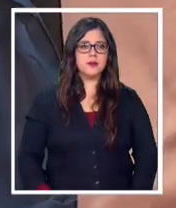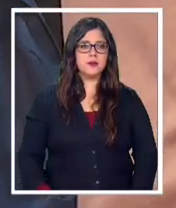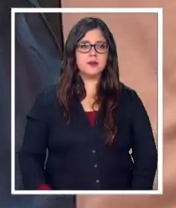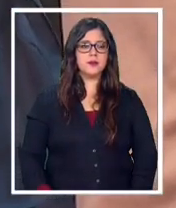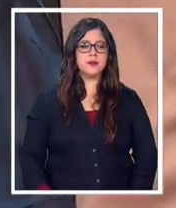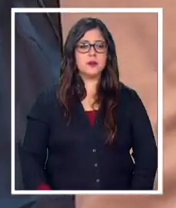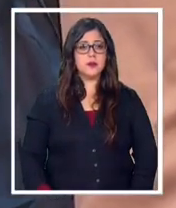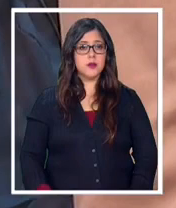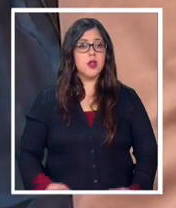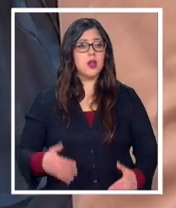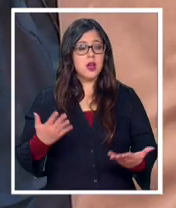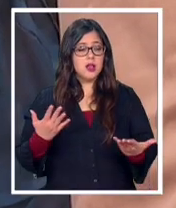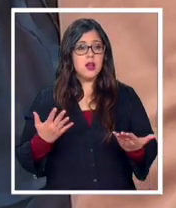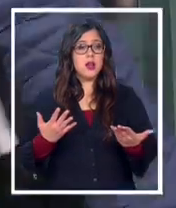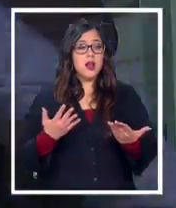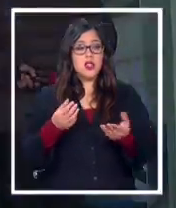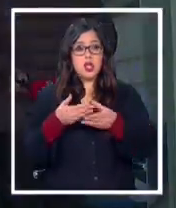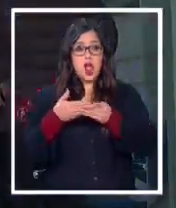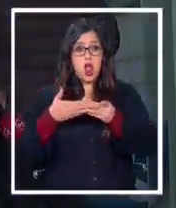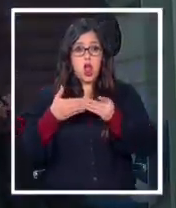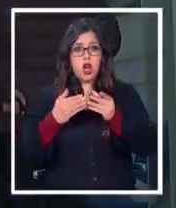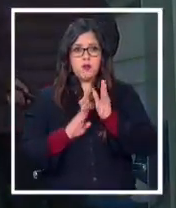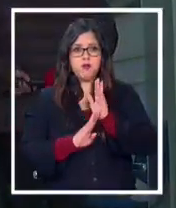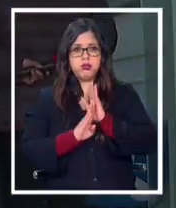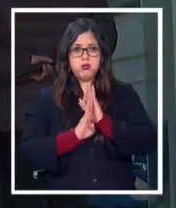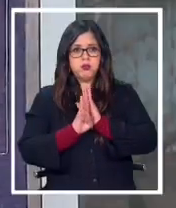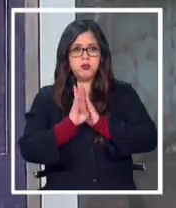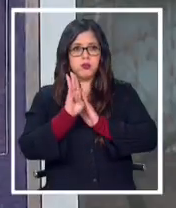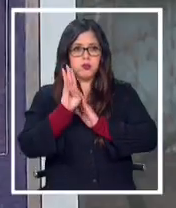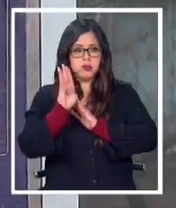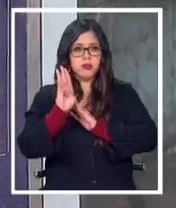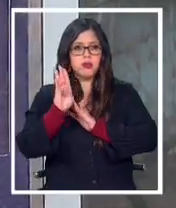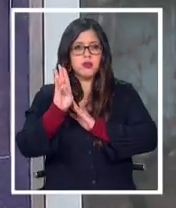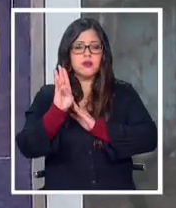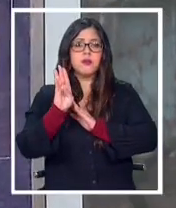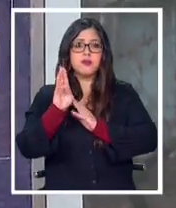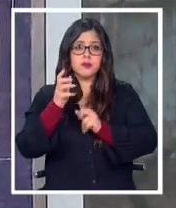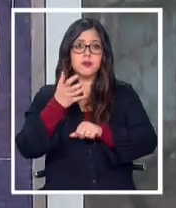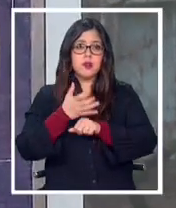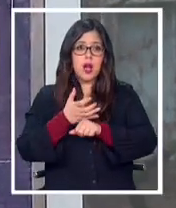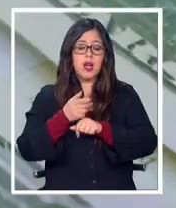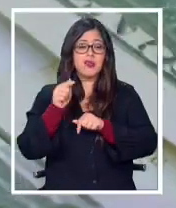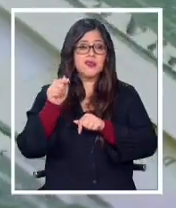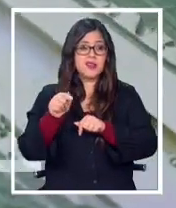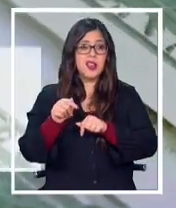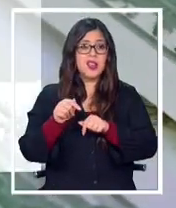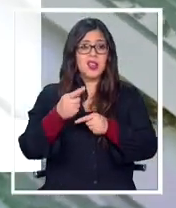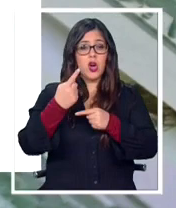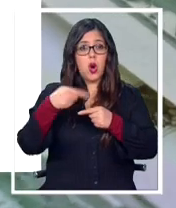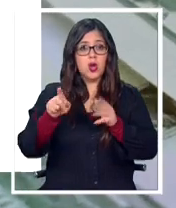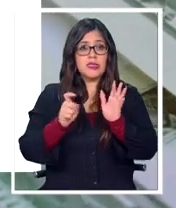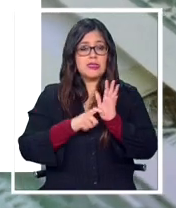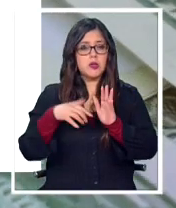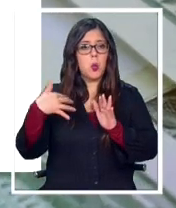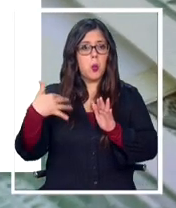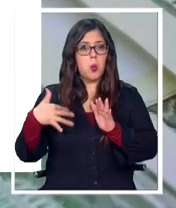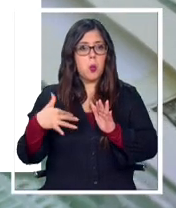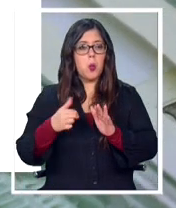rally por estos días, corre el precio del dólar. El billete norteamericano no para de subir y alcanzó un nuevo récord